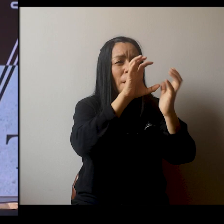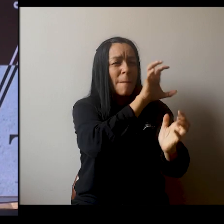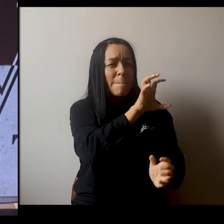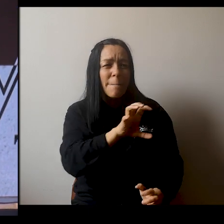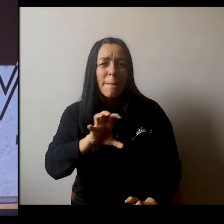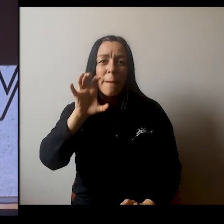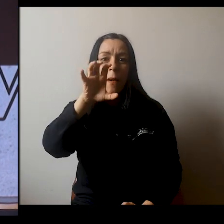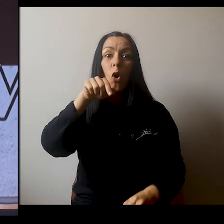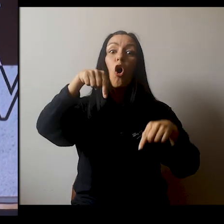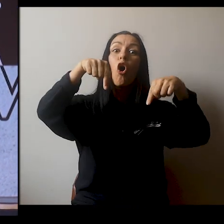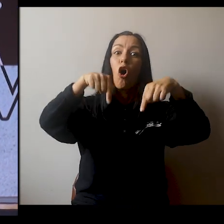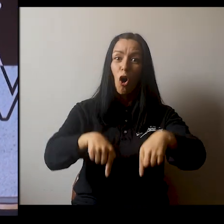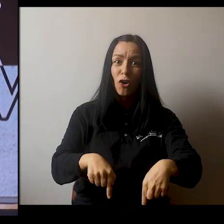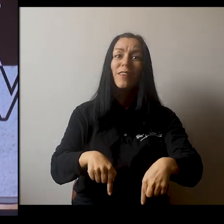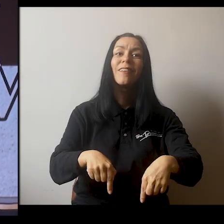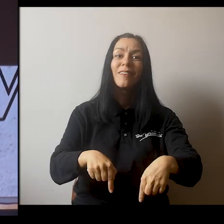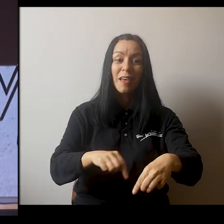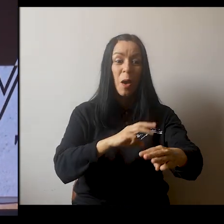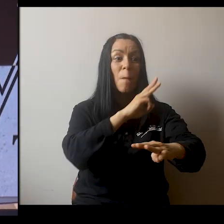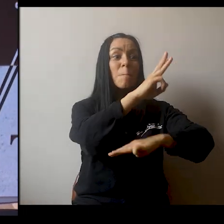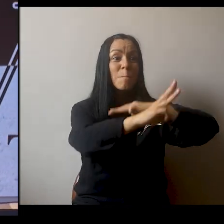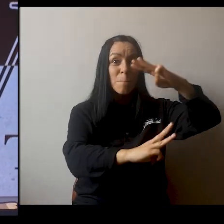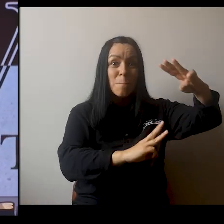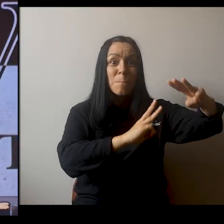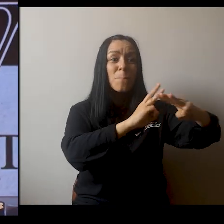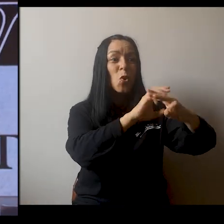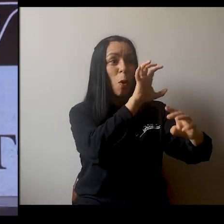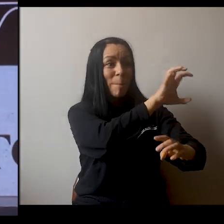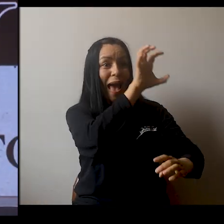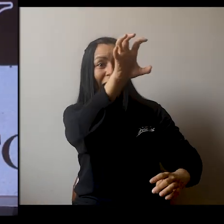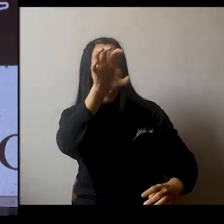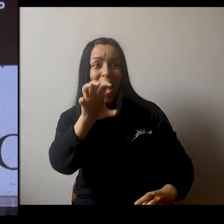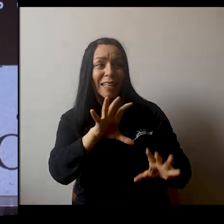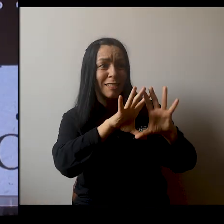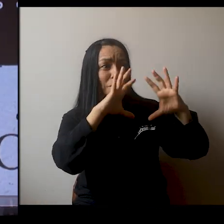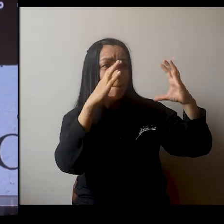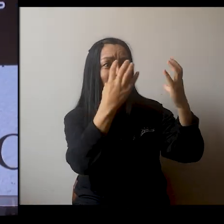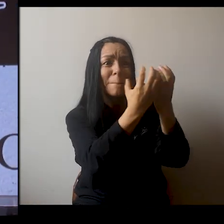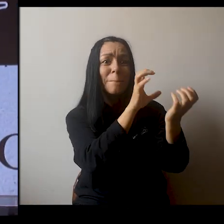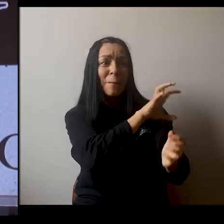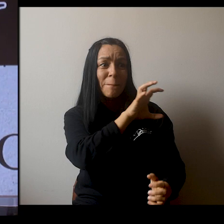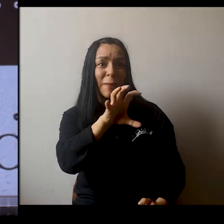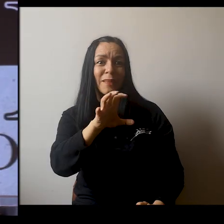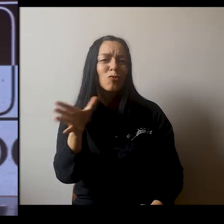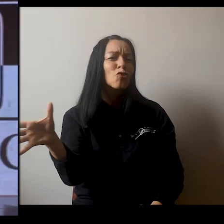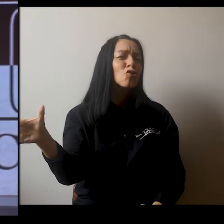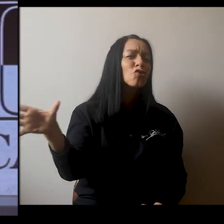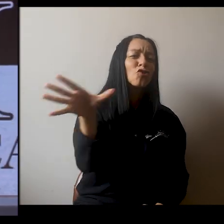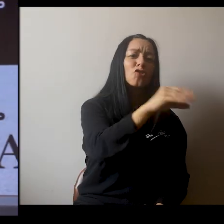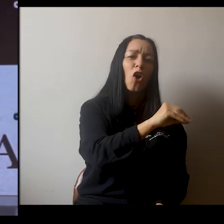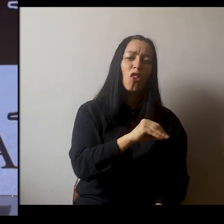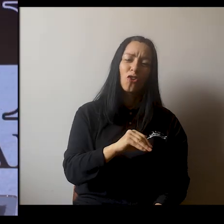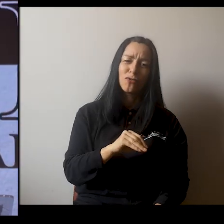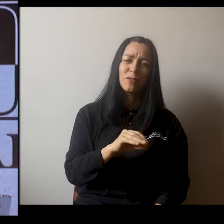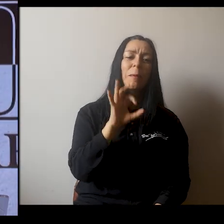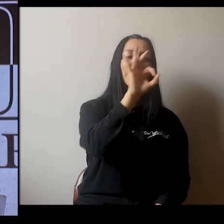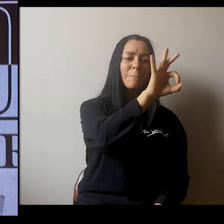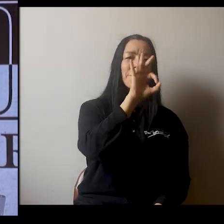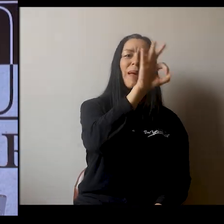mundo. Y hoy mismo en todo el mundo, como nunca antes, se está predicando este